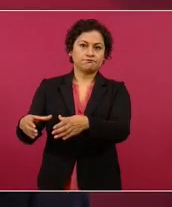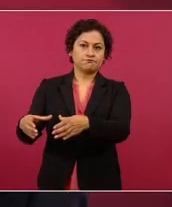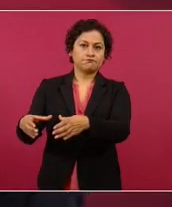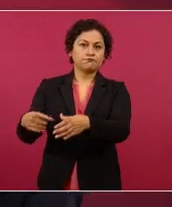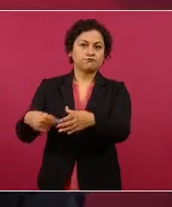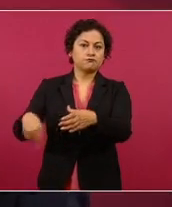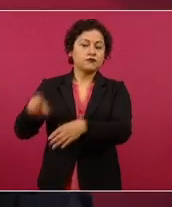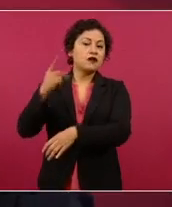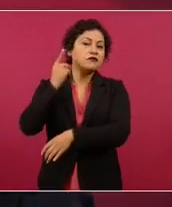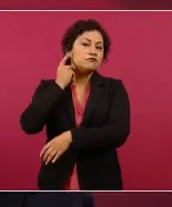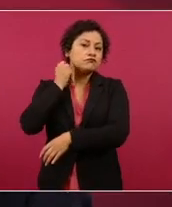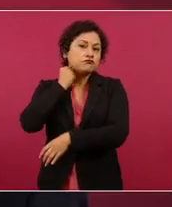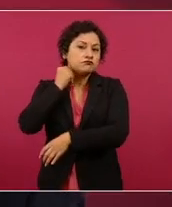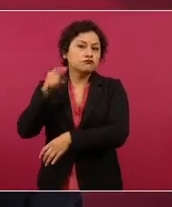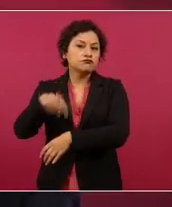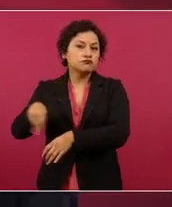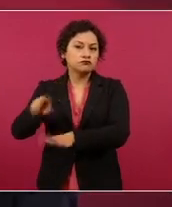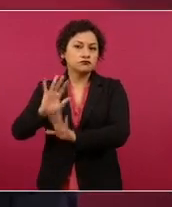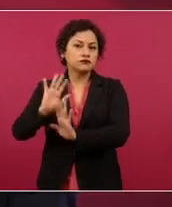quitar